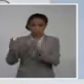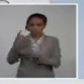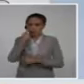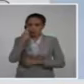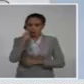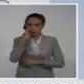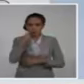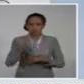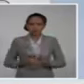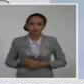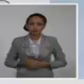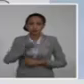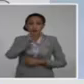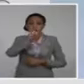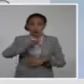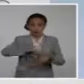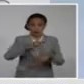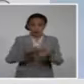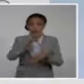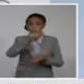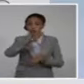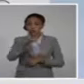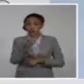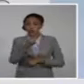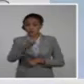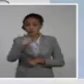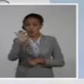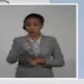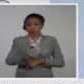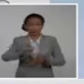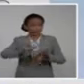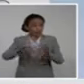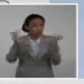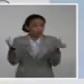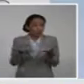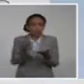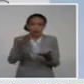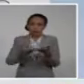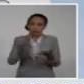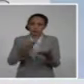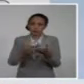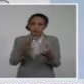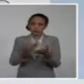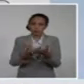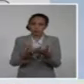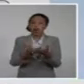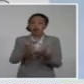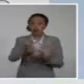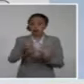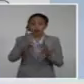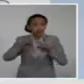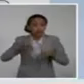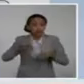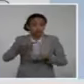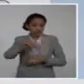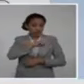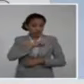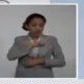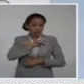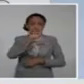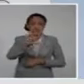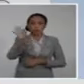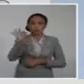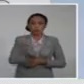el 4,9% de todas las muestras estudiadas ayer, prácticamente el 5% resultaran positivas a la